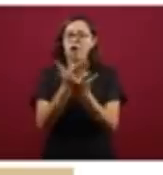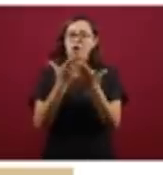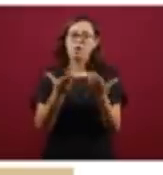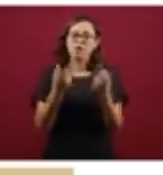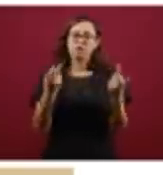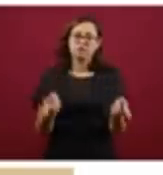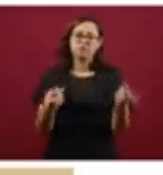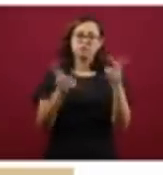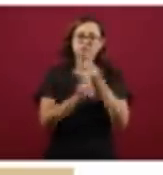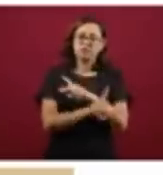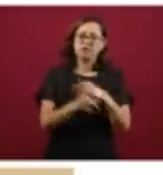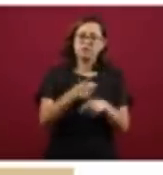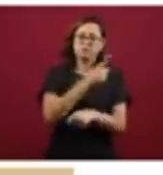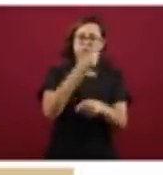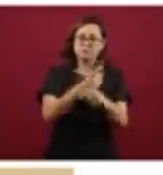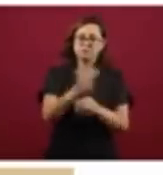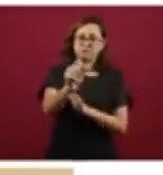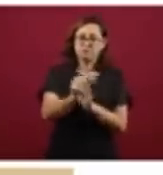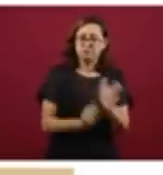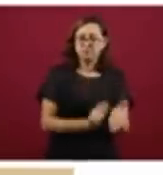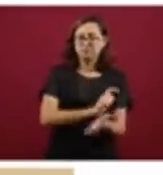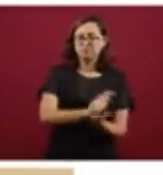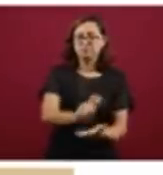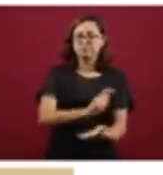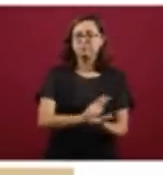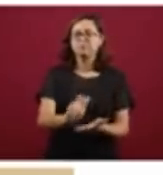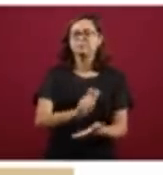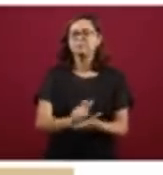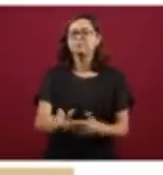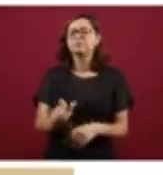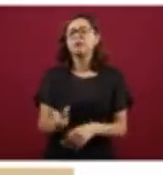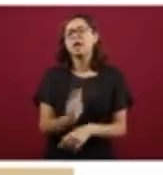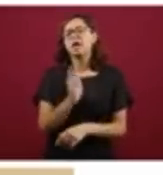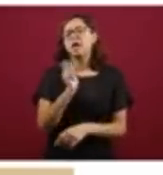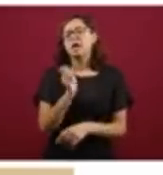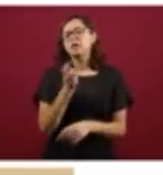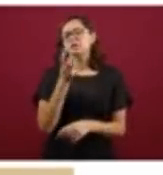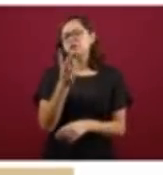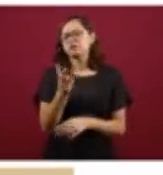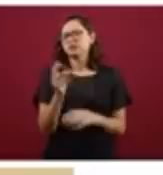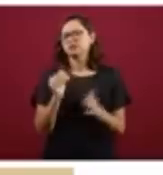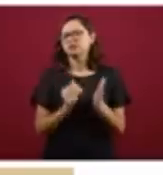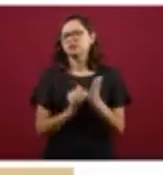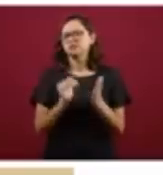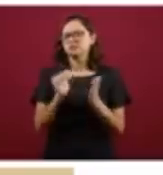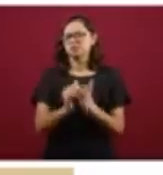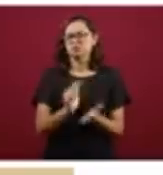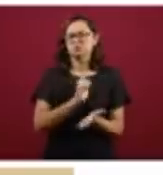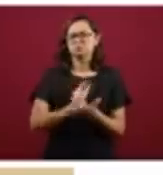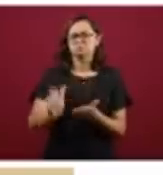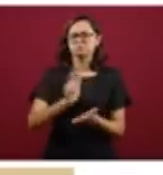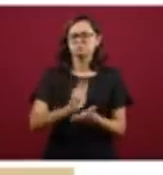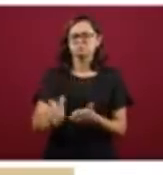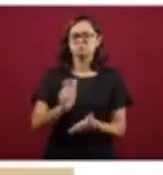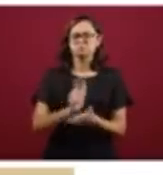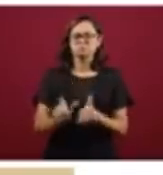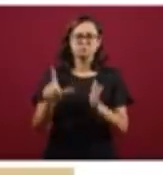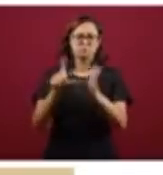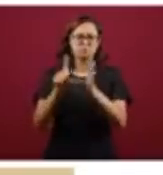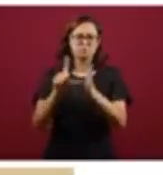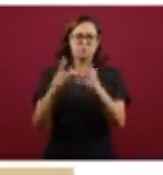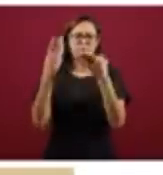Ese es el pago bimestral. 3 millones, poco más de 3 millones, reciben su pago a través de una